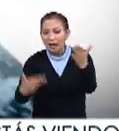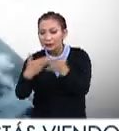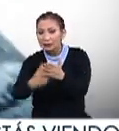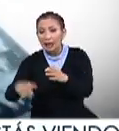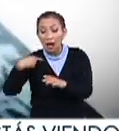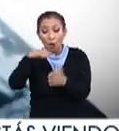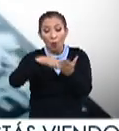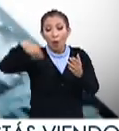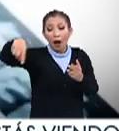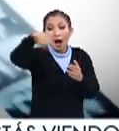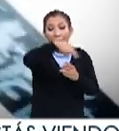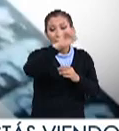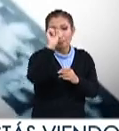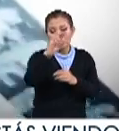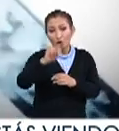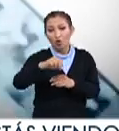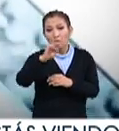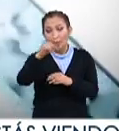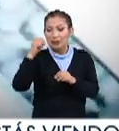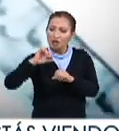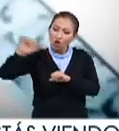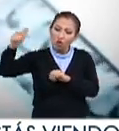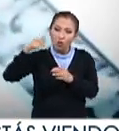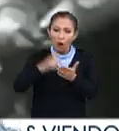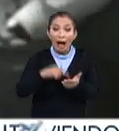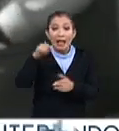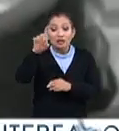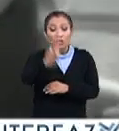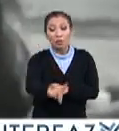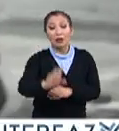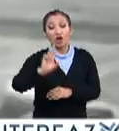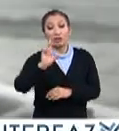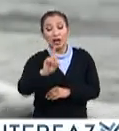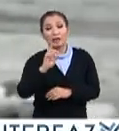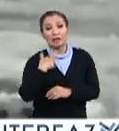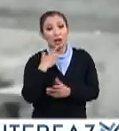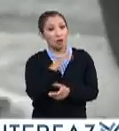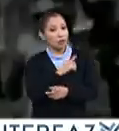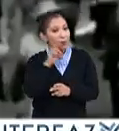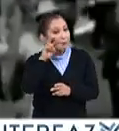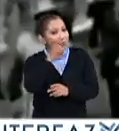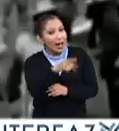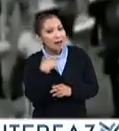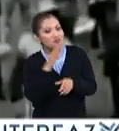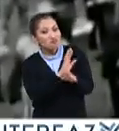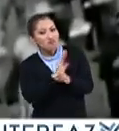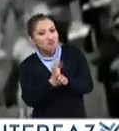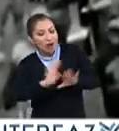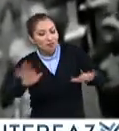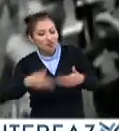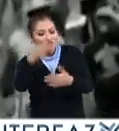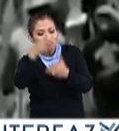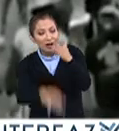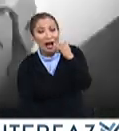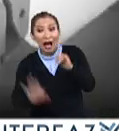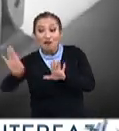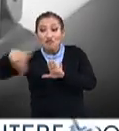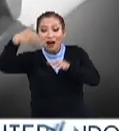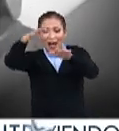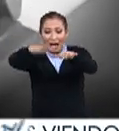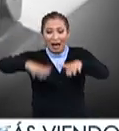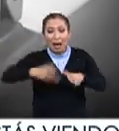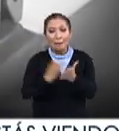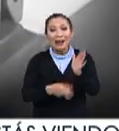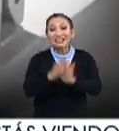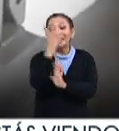en sedes relacionados con la UNAM y alternas. Este domingo 30 no te puedes perder la función de clausura al aire libre en la